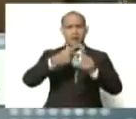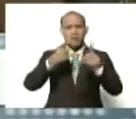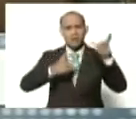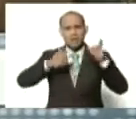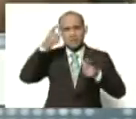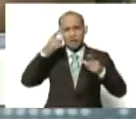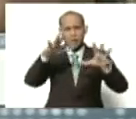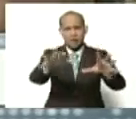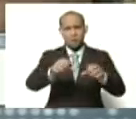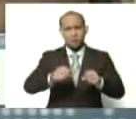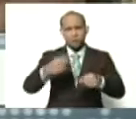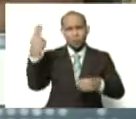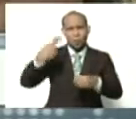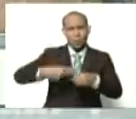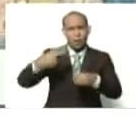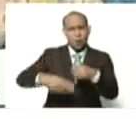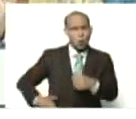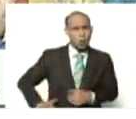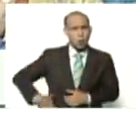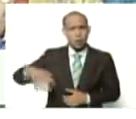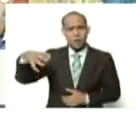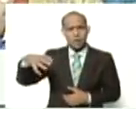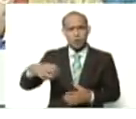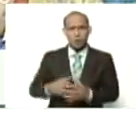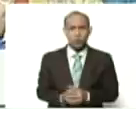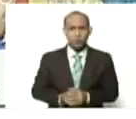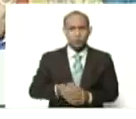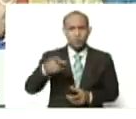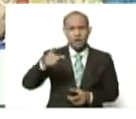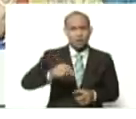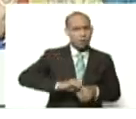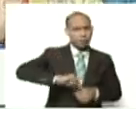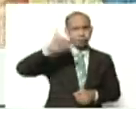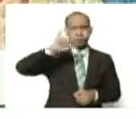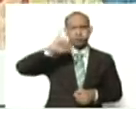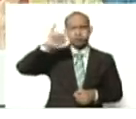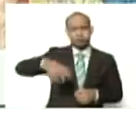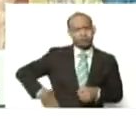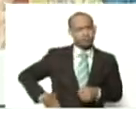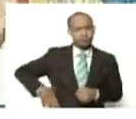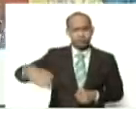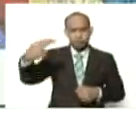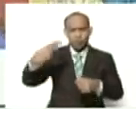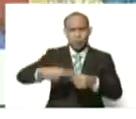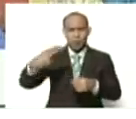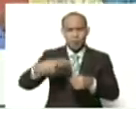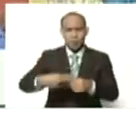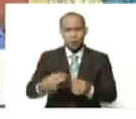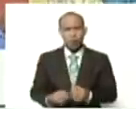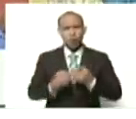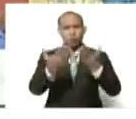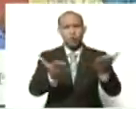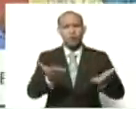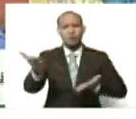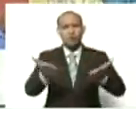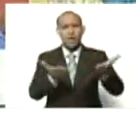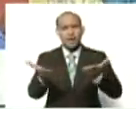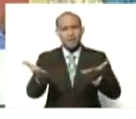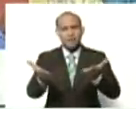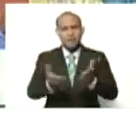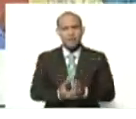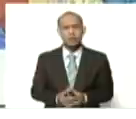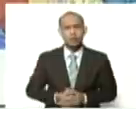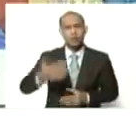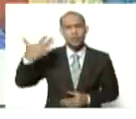la riqueza petrolera, ese chorro inmenso de riqueza petrolera, y lo puso al servicio de